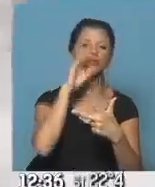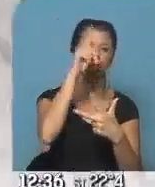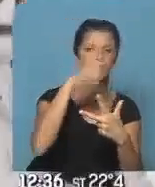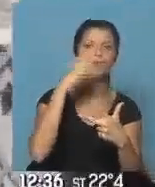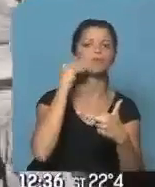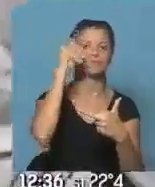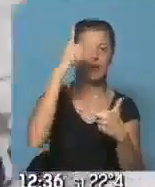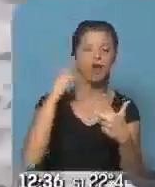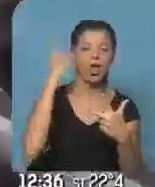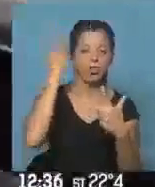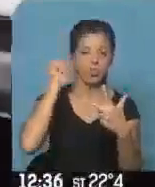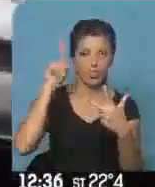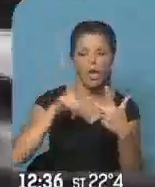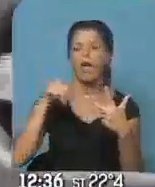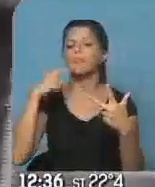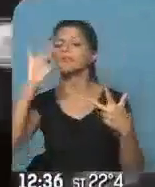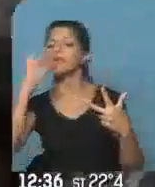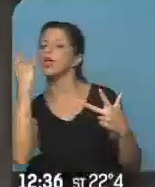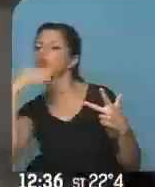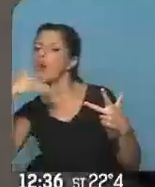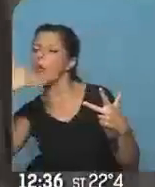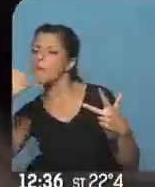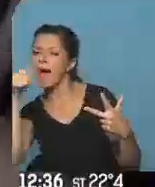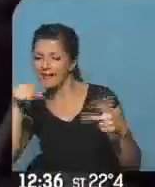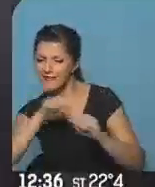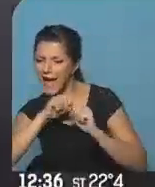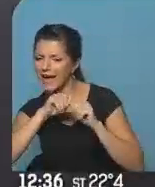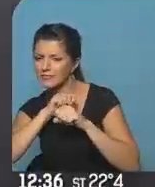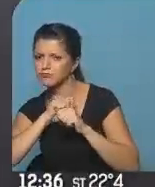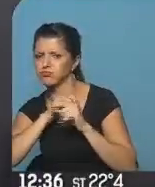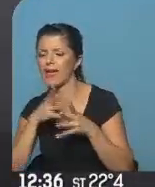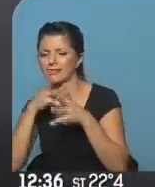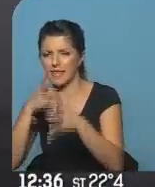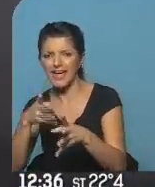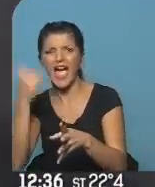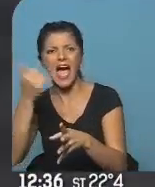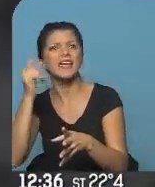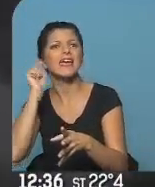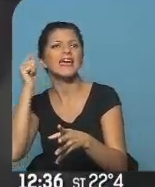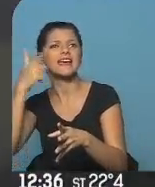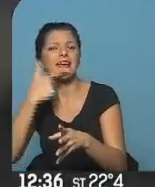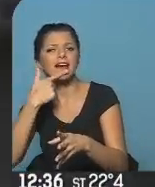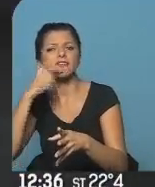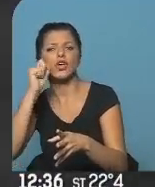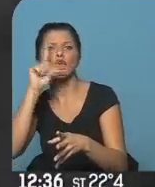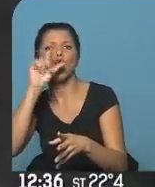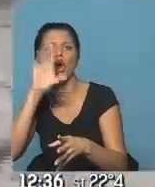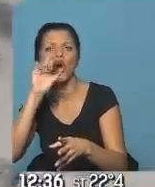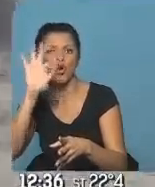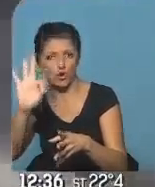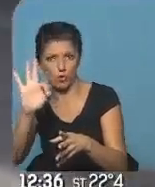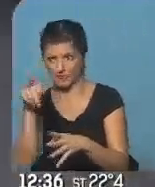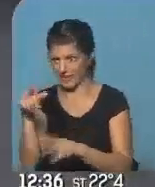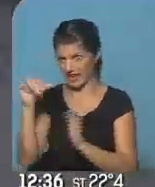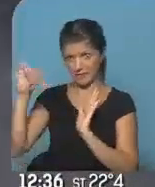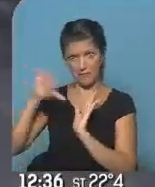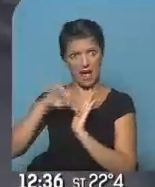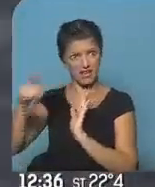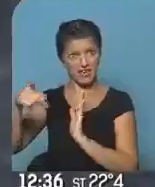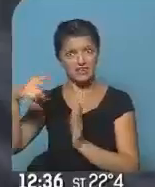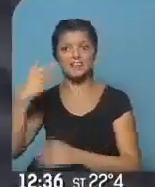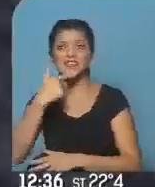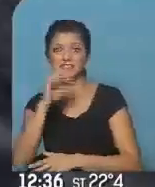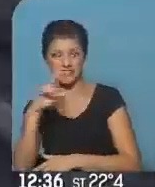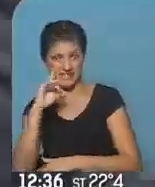de Douma se habría utilizado gases de cloro, una sustancia que Siria está autorizada a poseer porque es también de